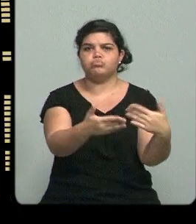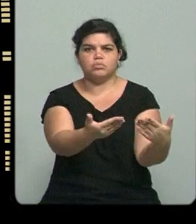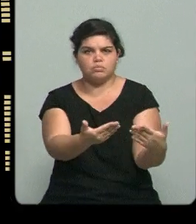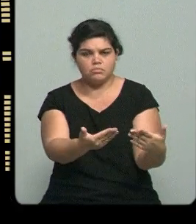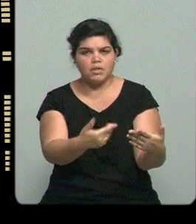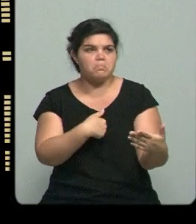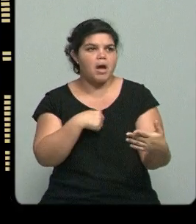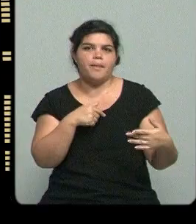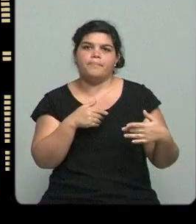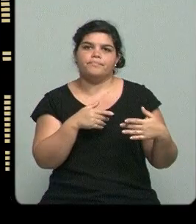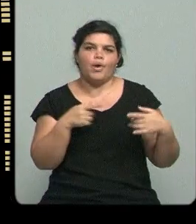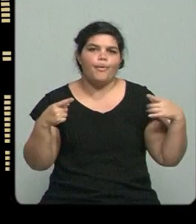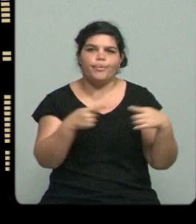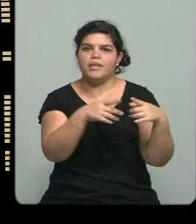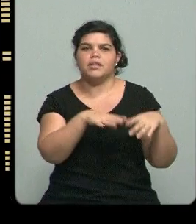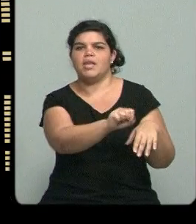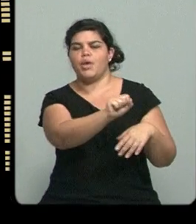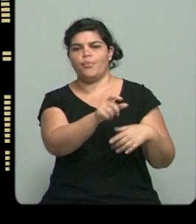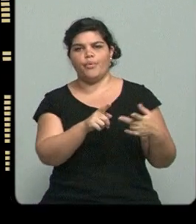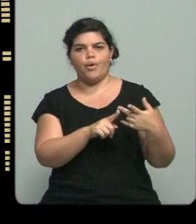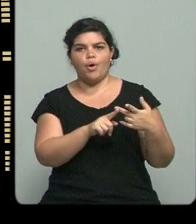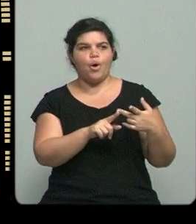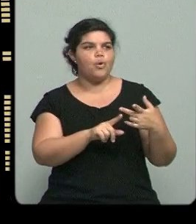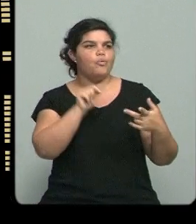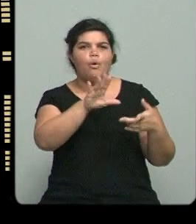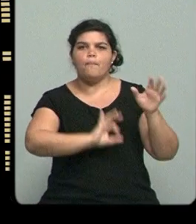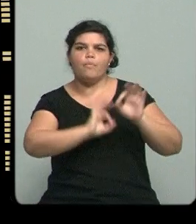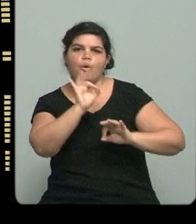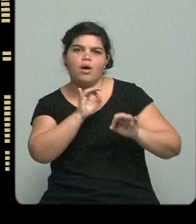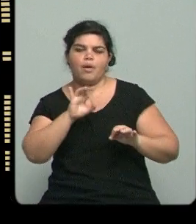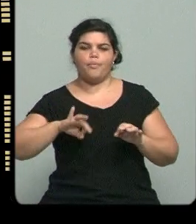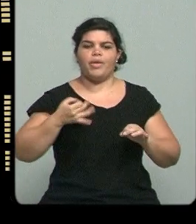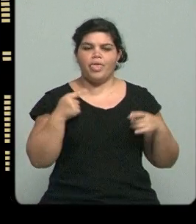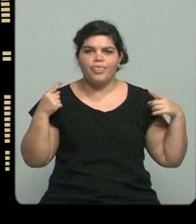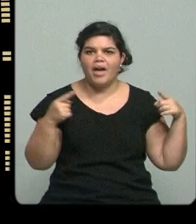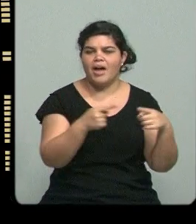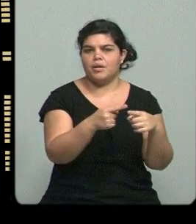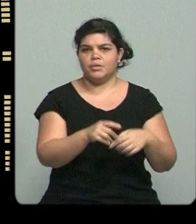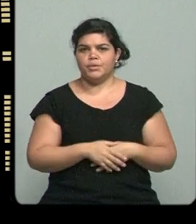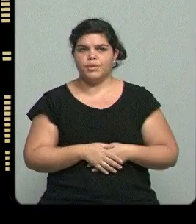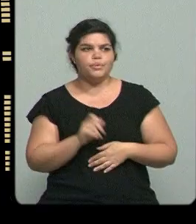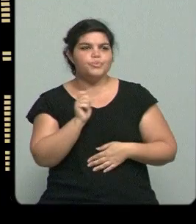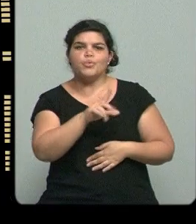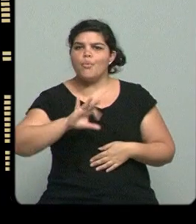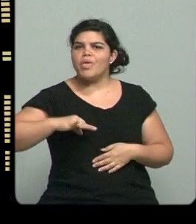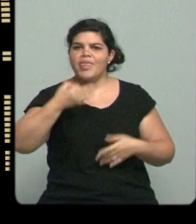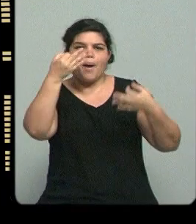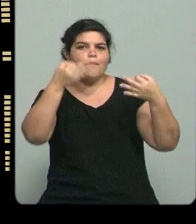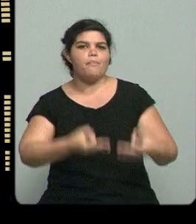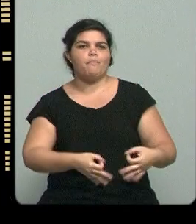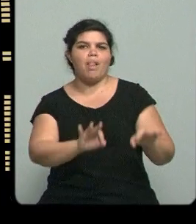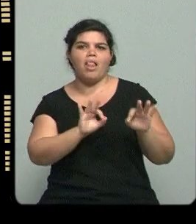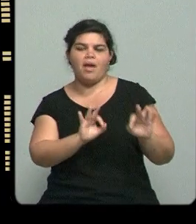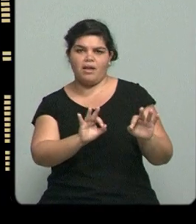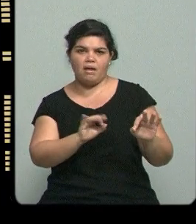autosustentarse en la vida, para cumplir sus metas, su proyecto de vida, que en el marco de una calidad de vida plena,